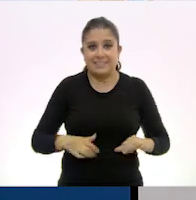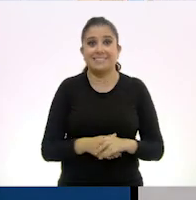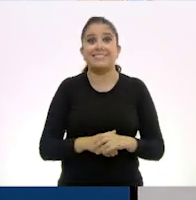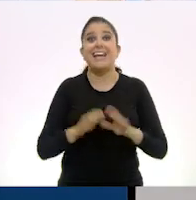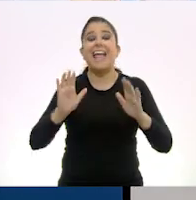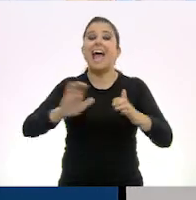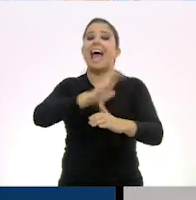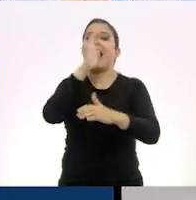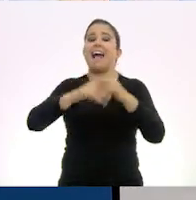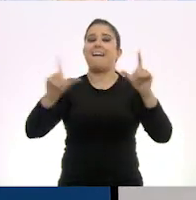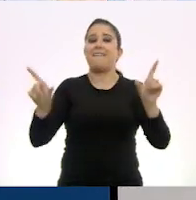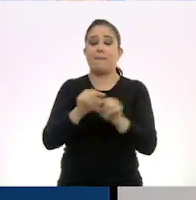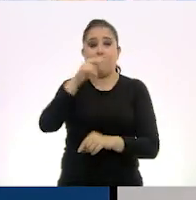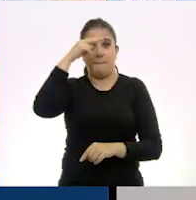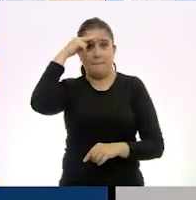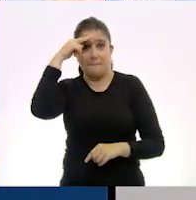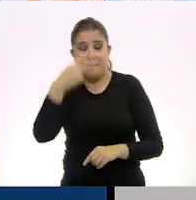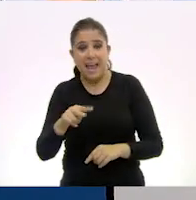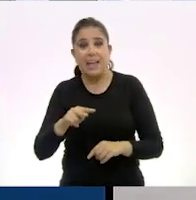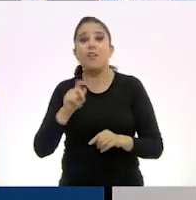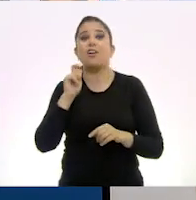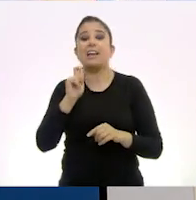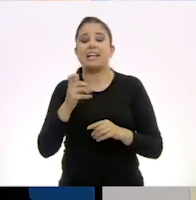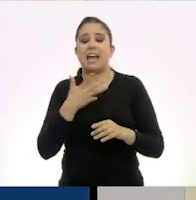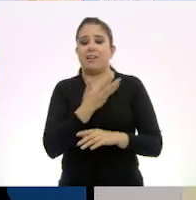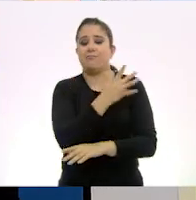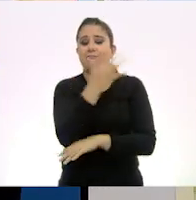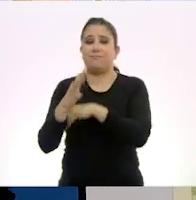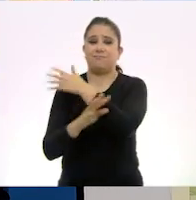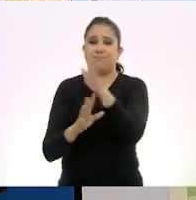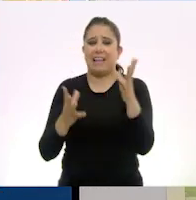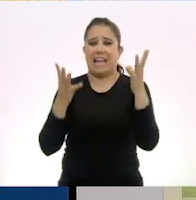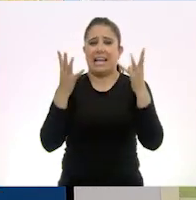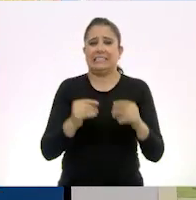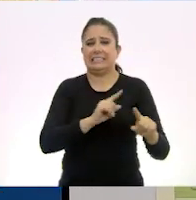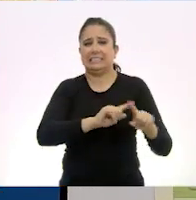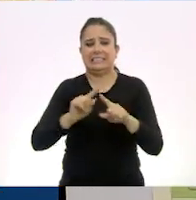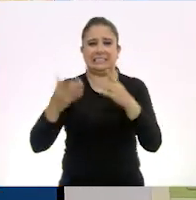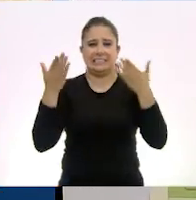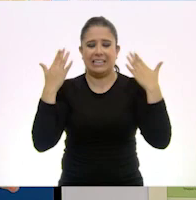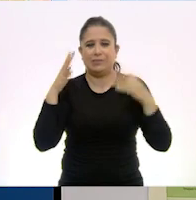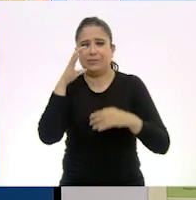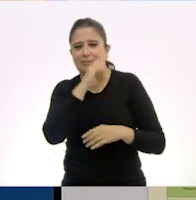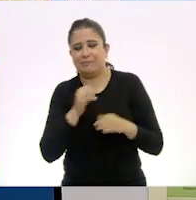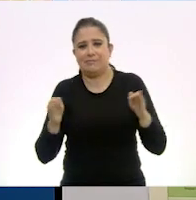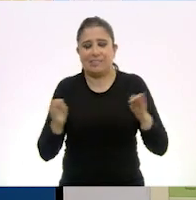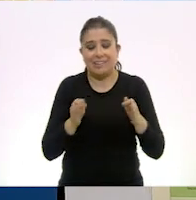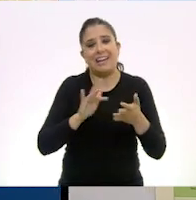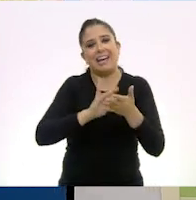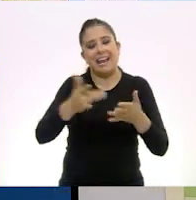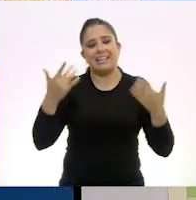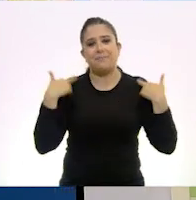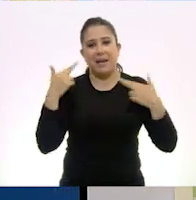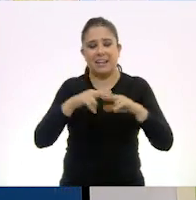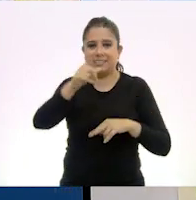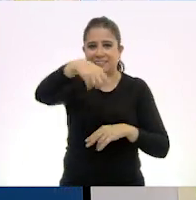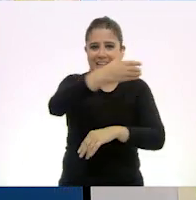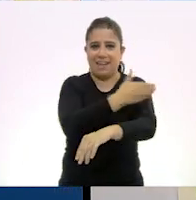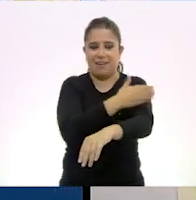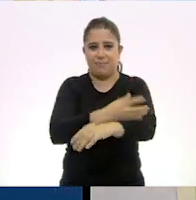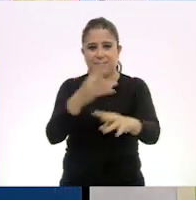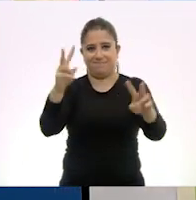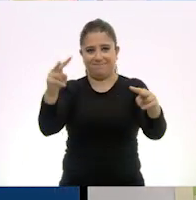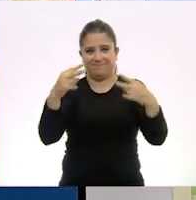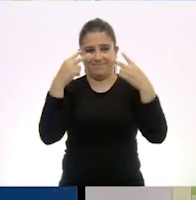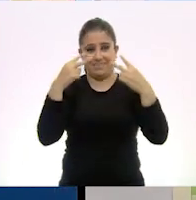Hemos terminado con México, rico en vegetación y climas. Agradecemos a todas las maestras y maestros que nos acompañaron el día